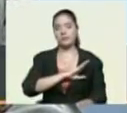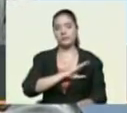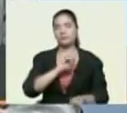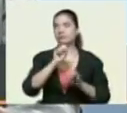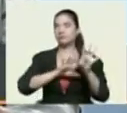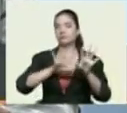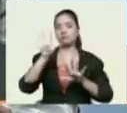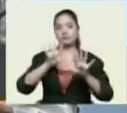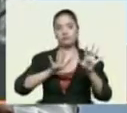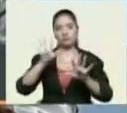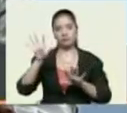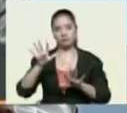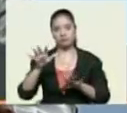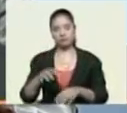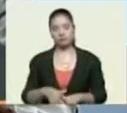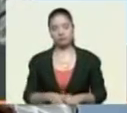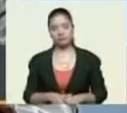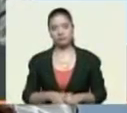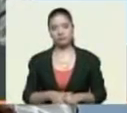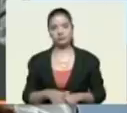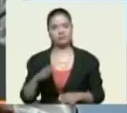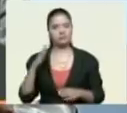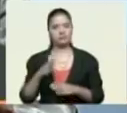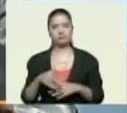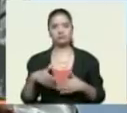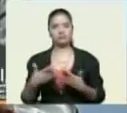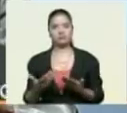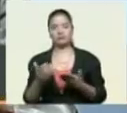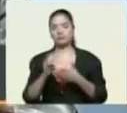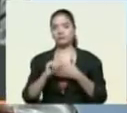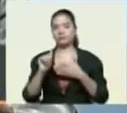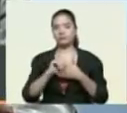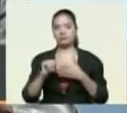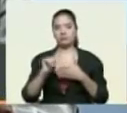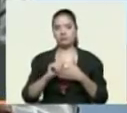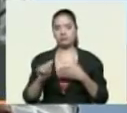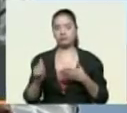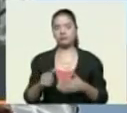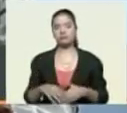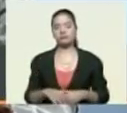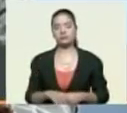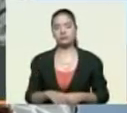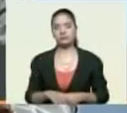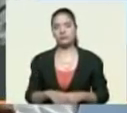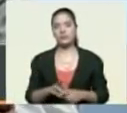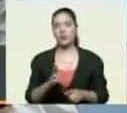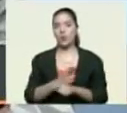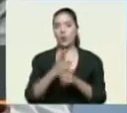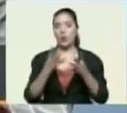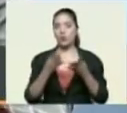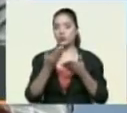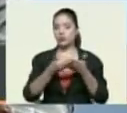exterior. Delitos imputados, obtención ilegal de divisas, legitimación de capitales, uso de documento público falso